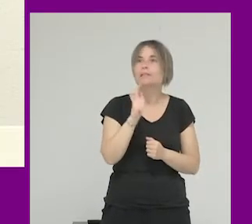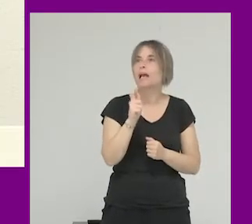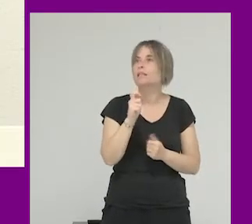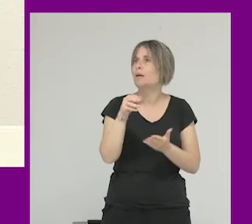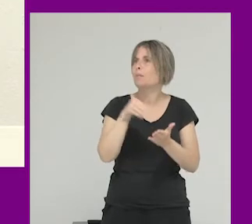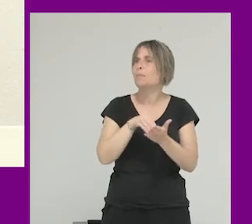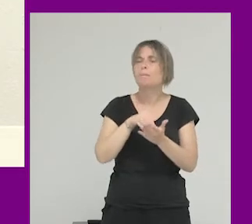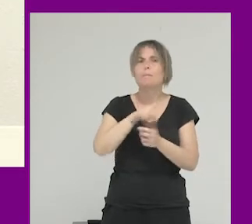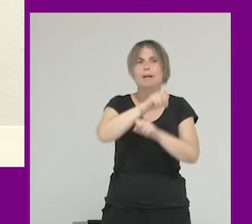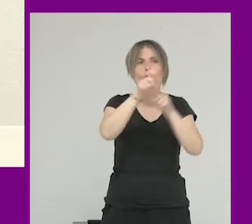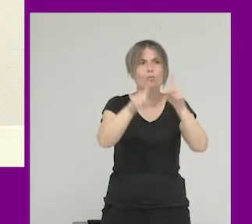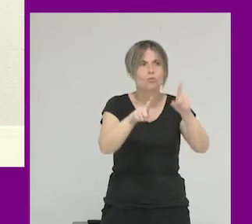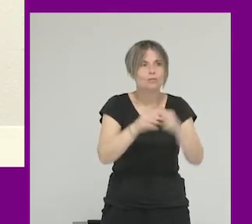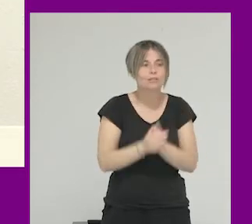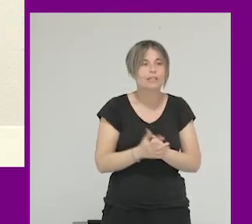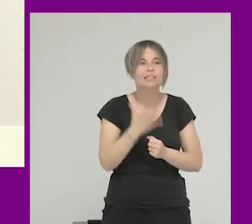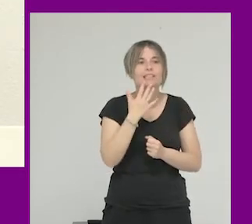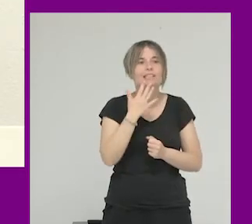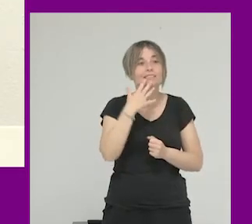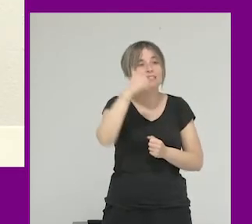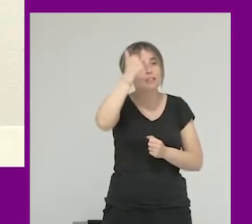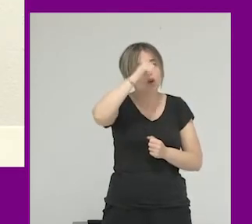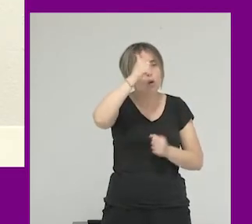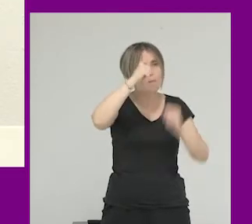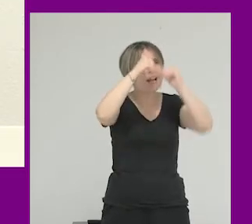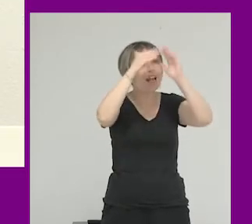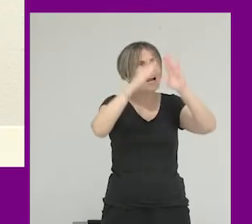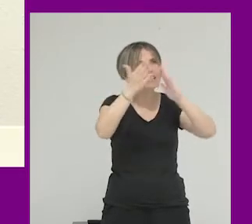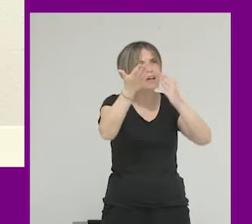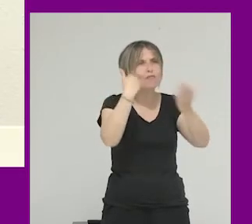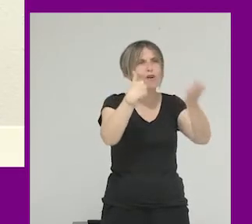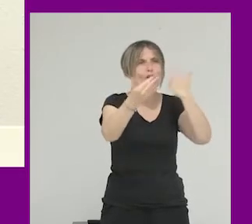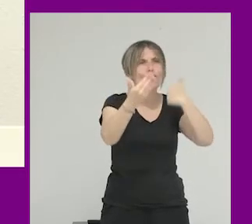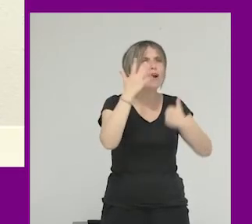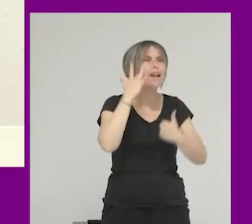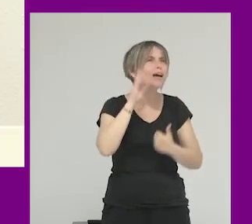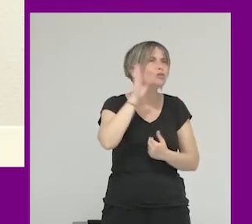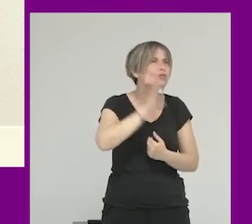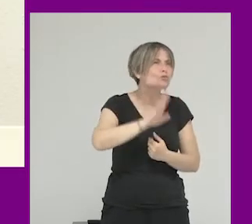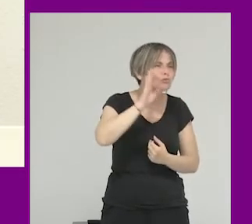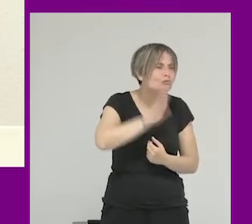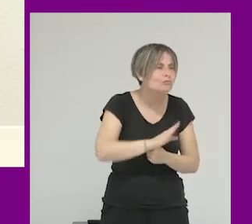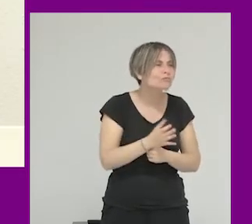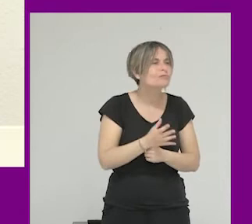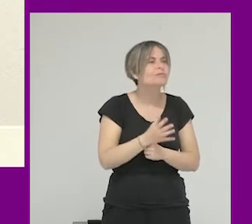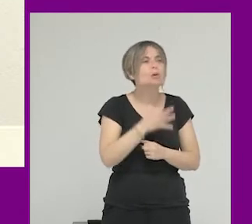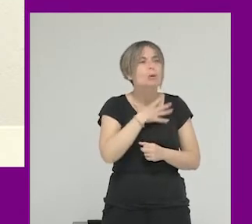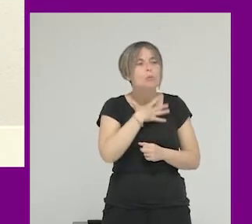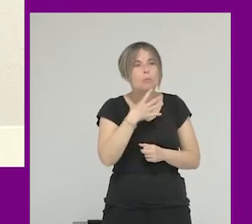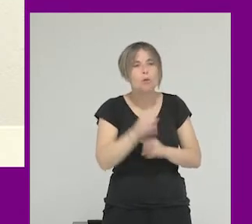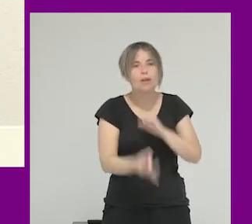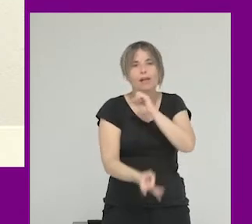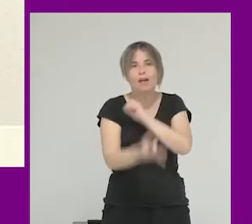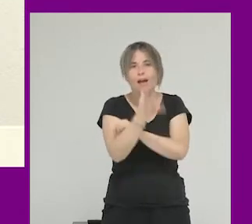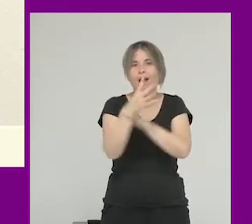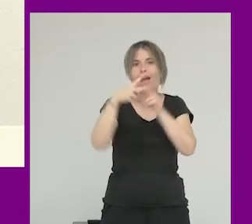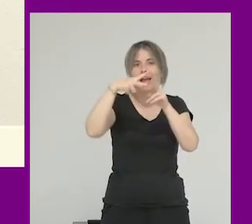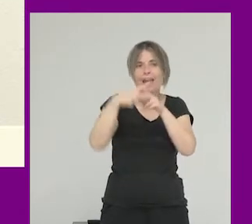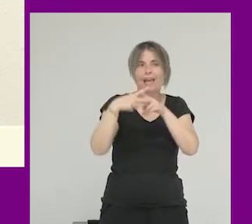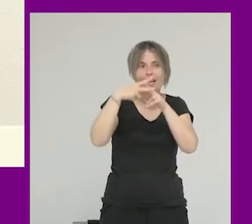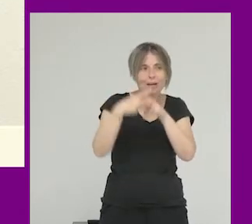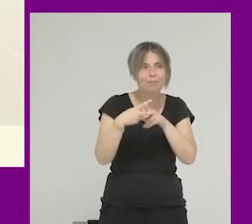si los hombres tuvieran que quitar el polvo de la casa, ¿no? Aparecerían instrumentos